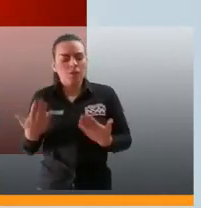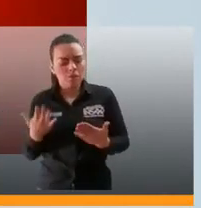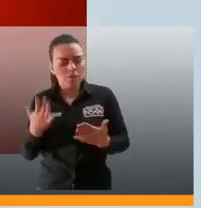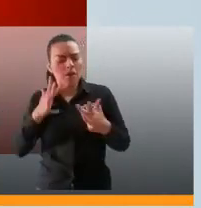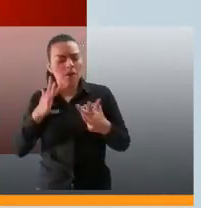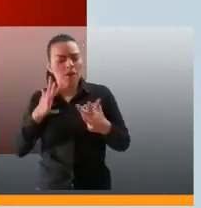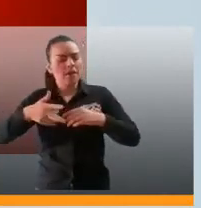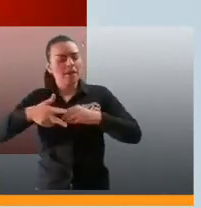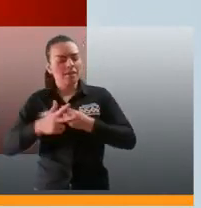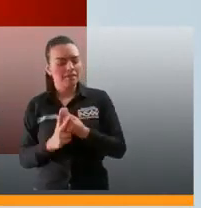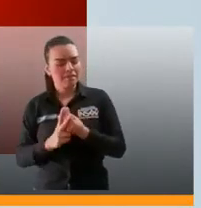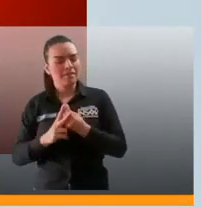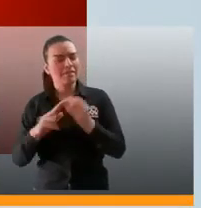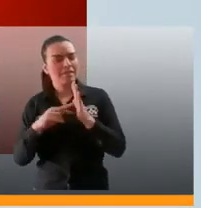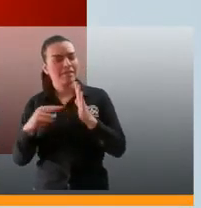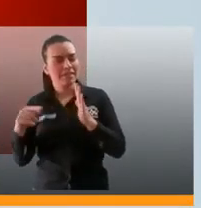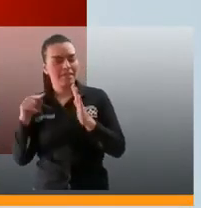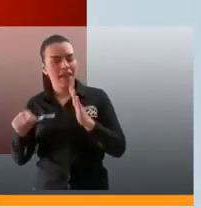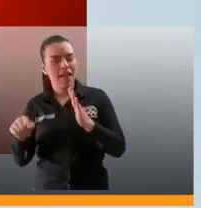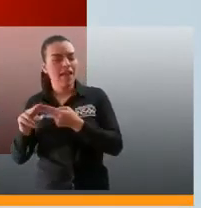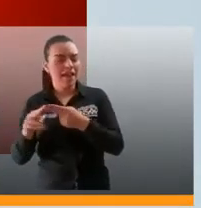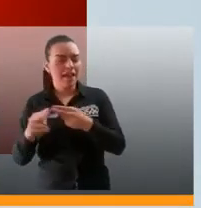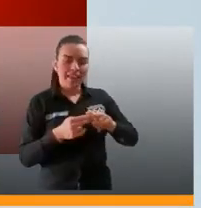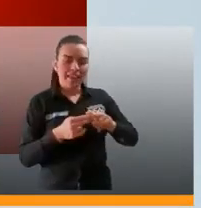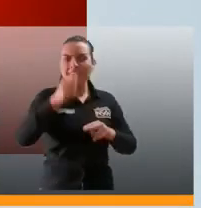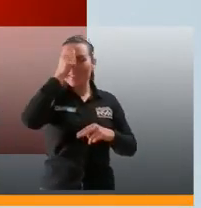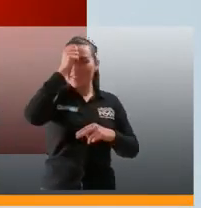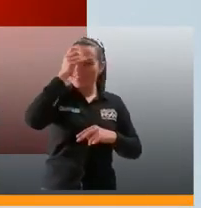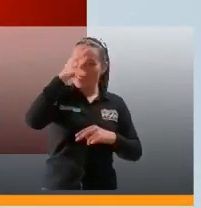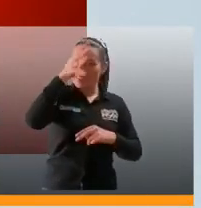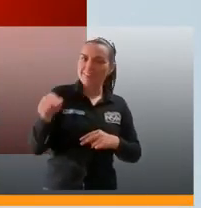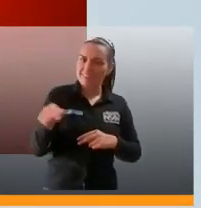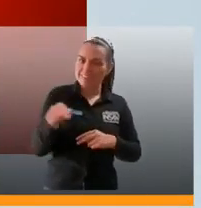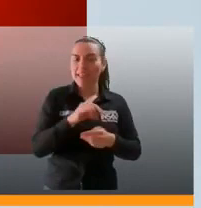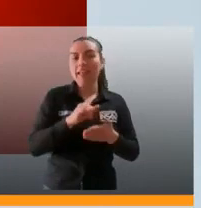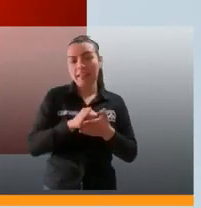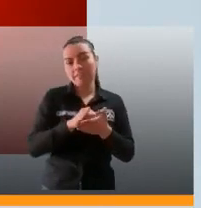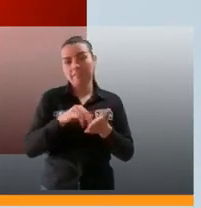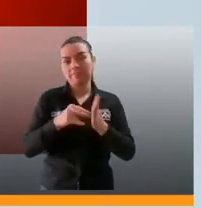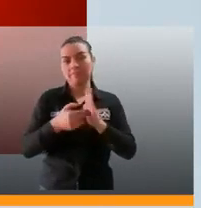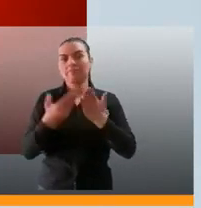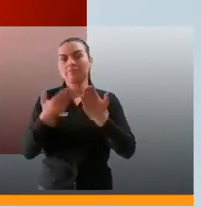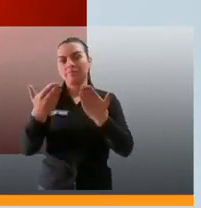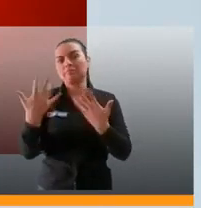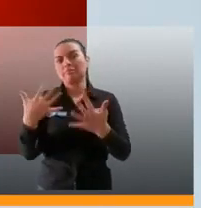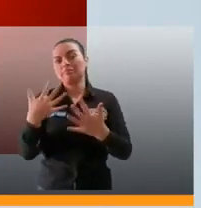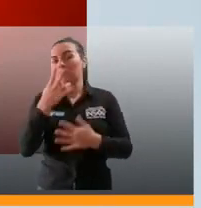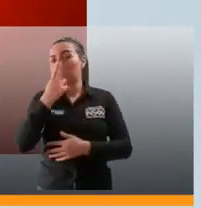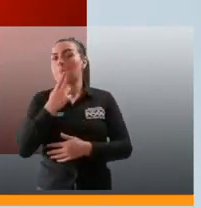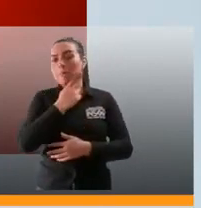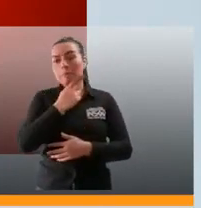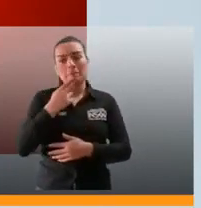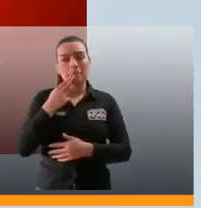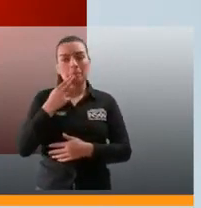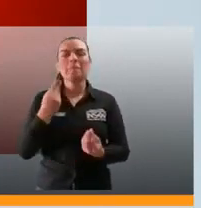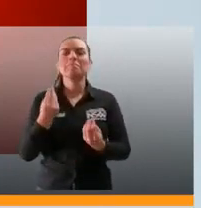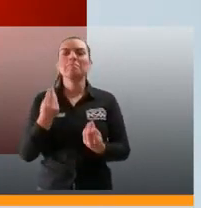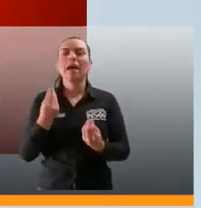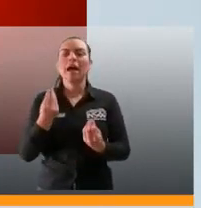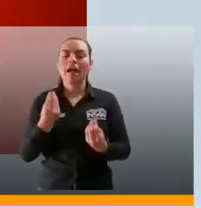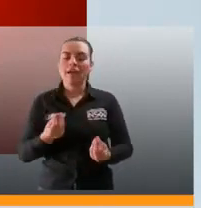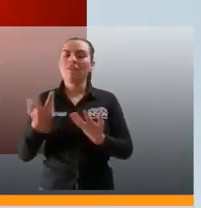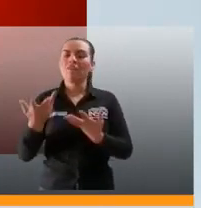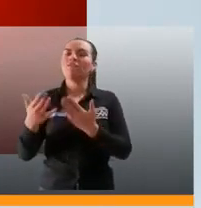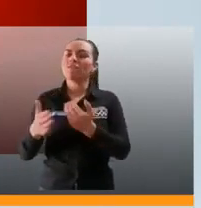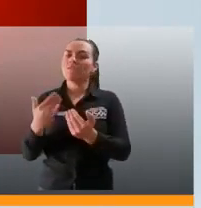tecnológicas, pero aplicándolas a la didáctica y que haya un real compromiso y un aprendizaje y facilitarle también la labor docente, que